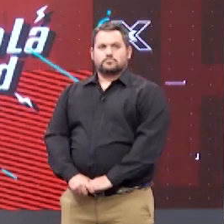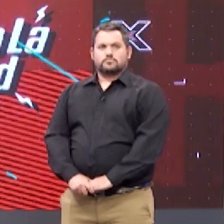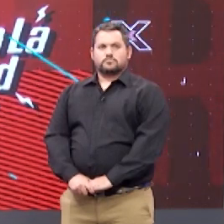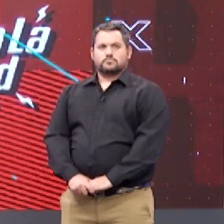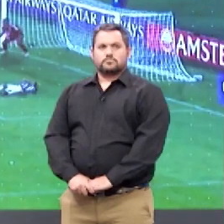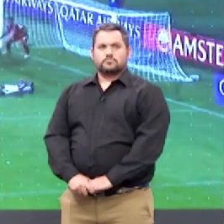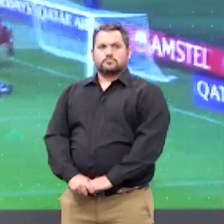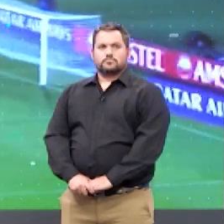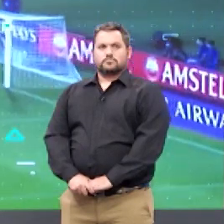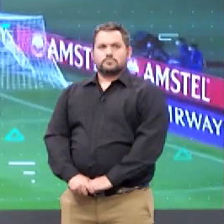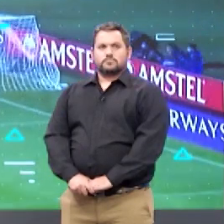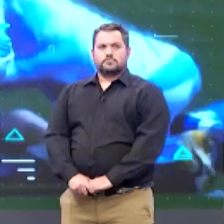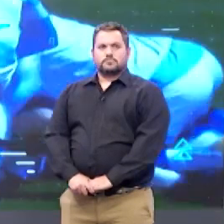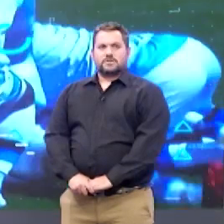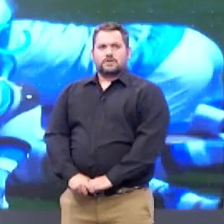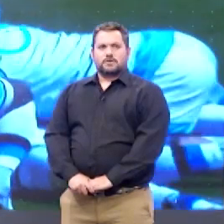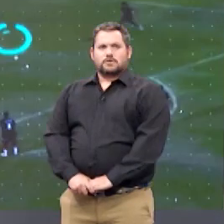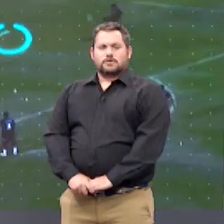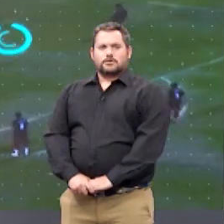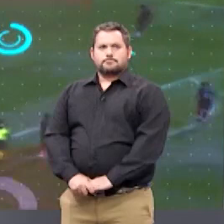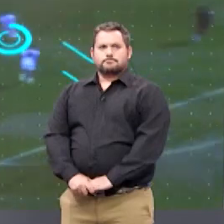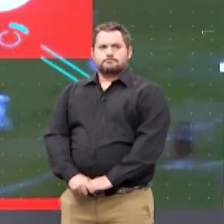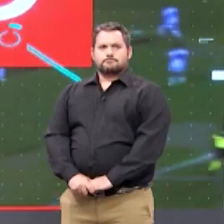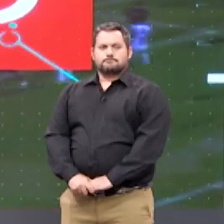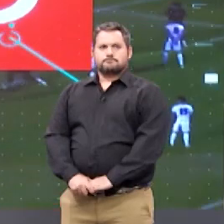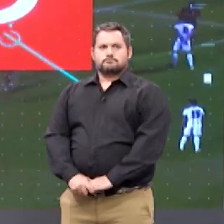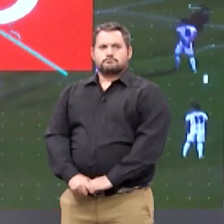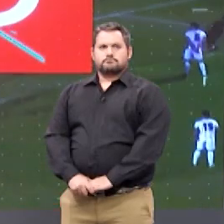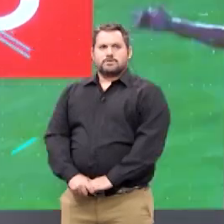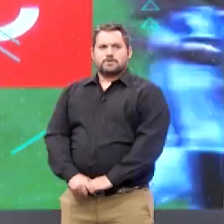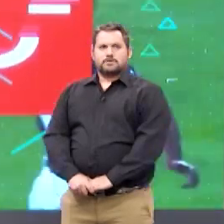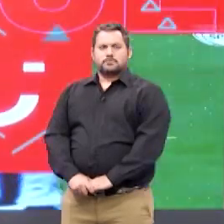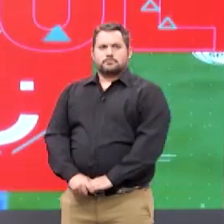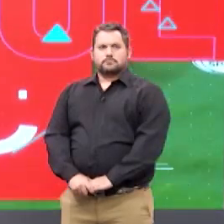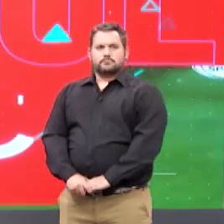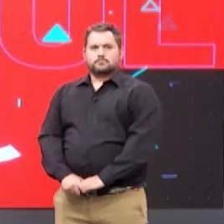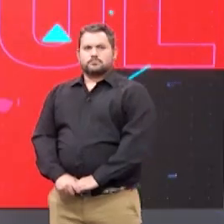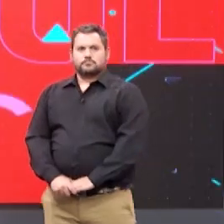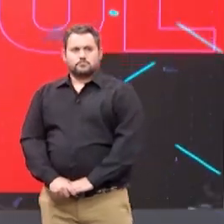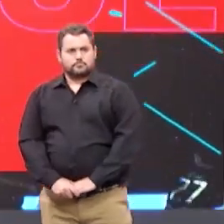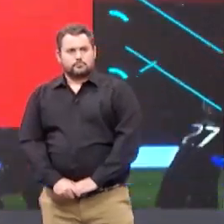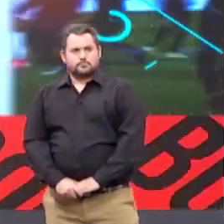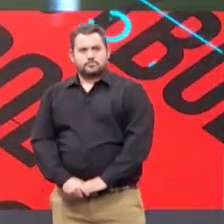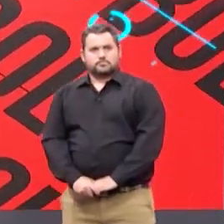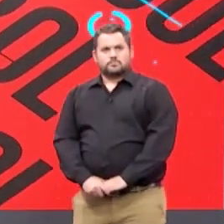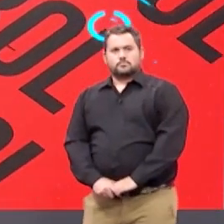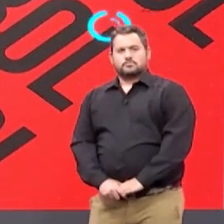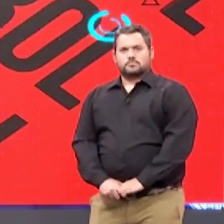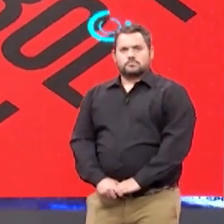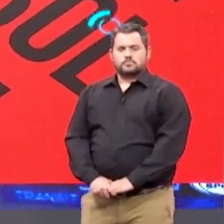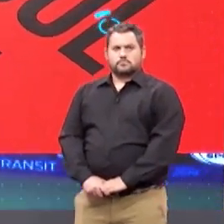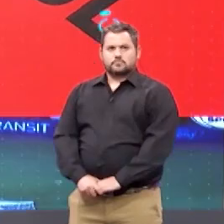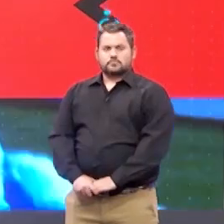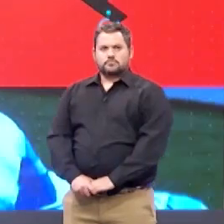ahí dos nombres importantes dentro de alguna estructura. Y bueno, y hay que ver. Claro, pero no es lo mismo. Pero no es lo mismo. Más tiene que pensar. En base a lo que